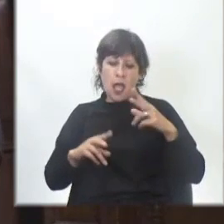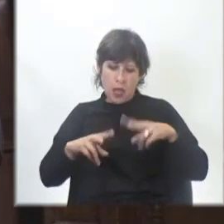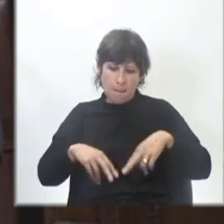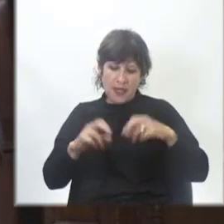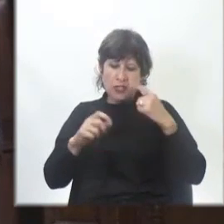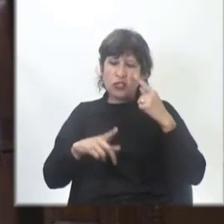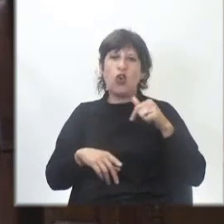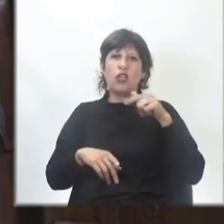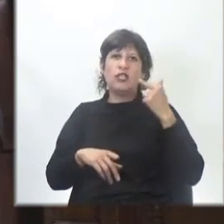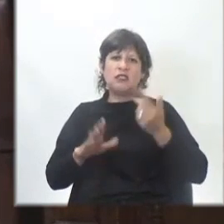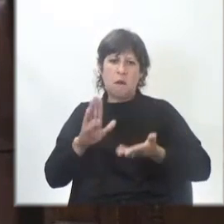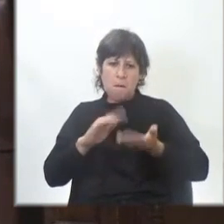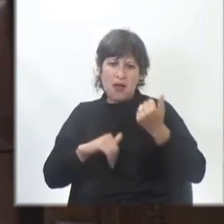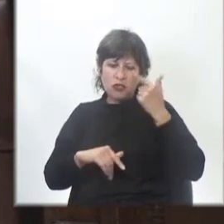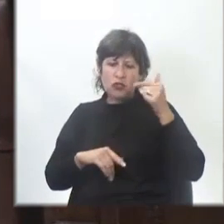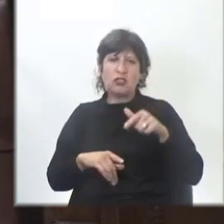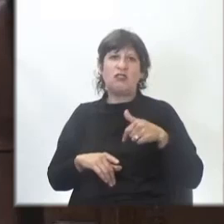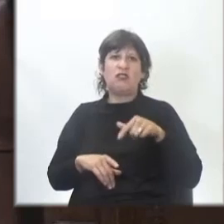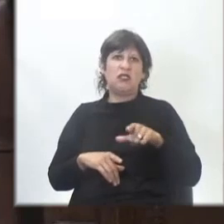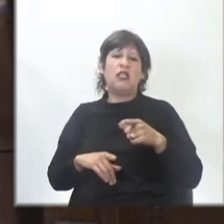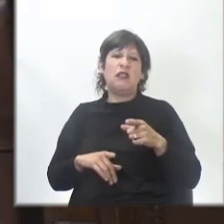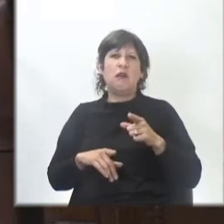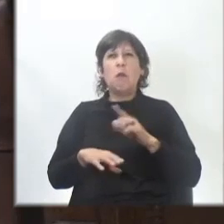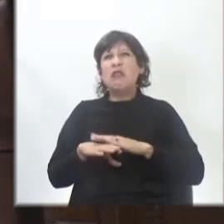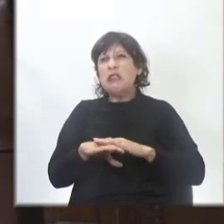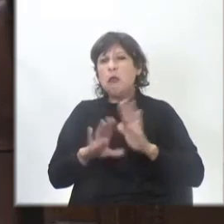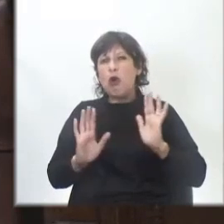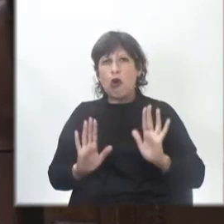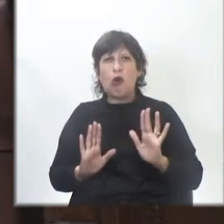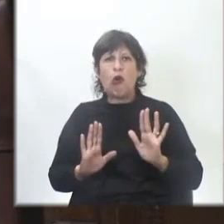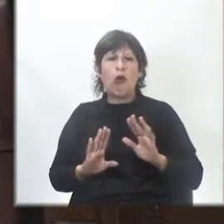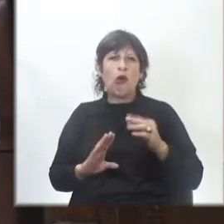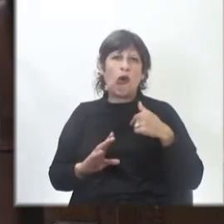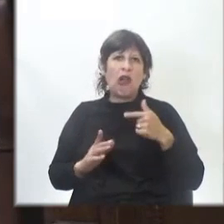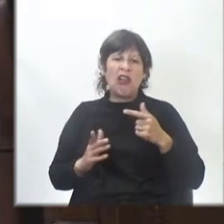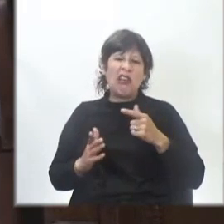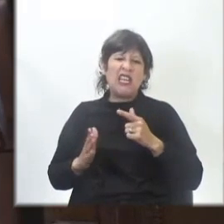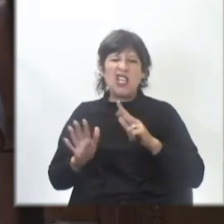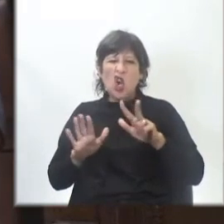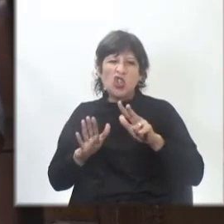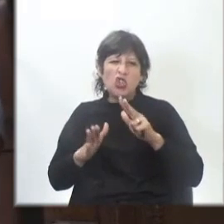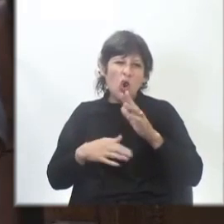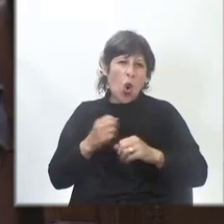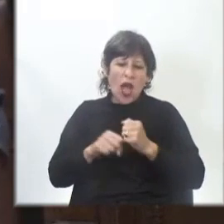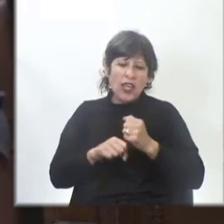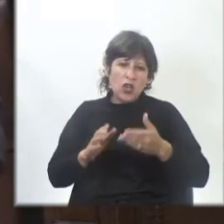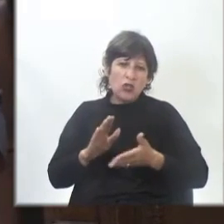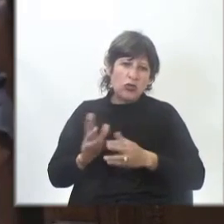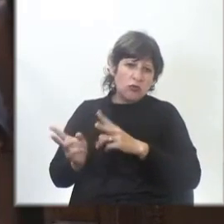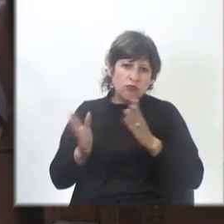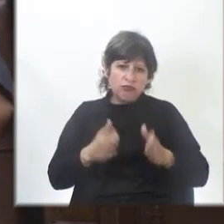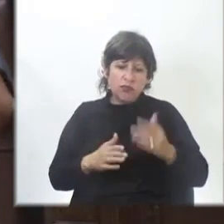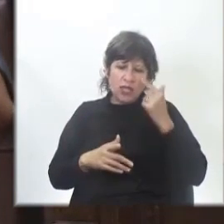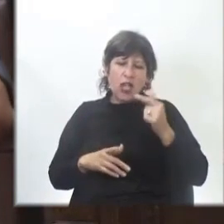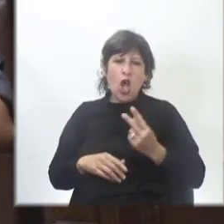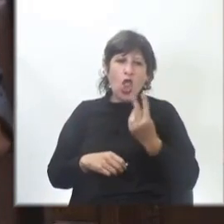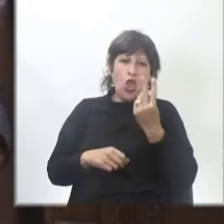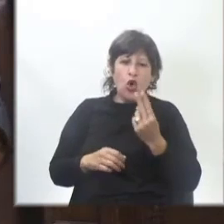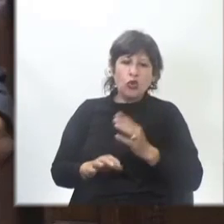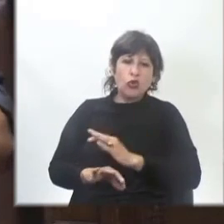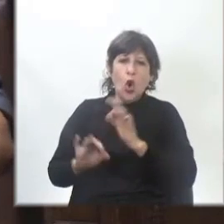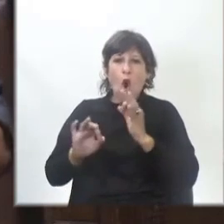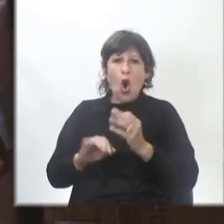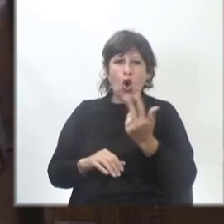inspecciones mayores que, por lo menos, en el transcurso de 8 años va a haber que hacerle 2, o tal vez